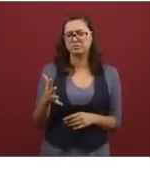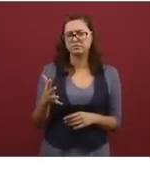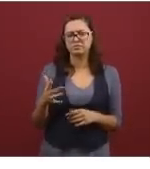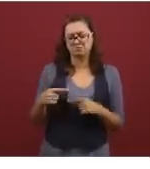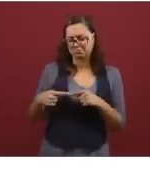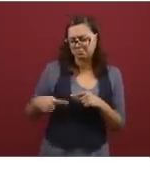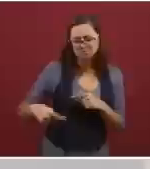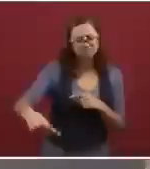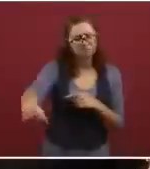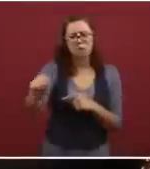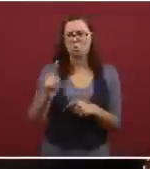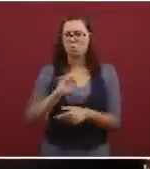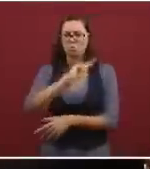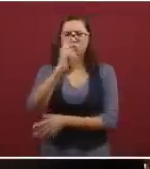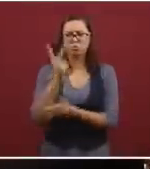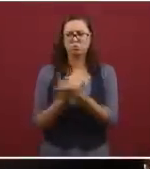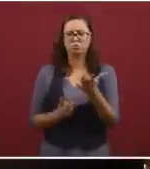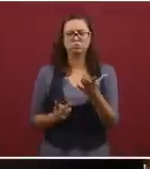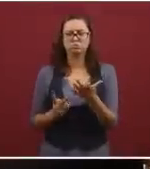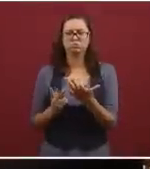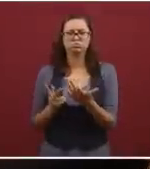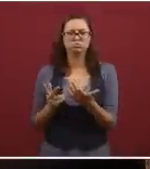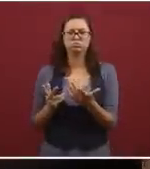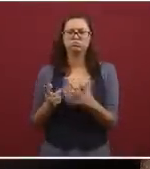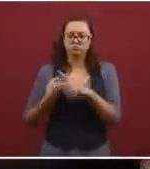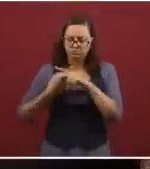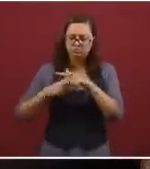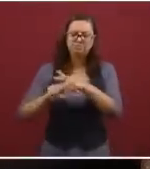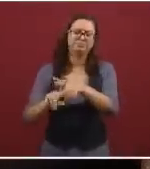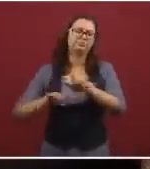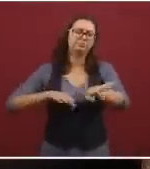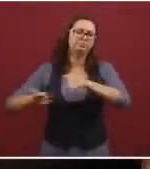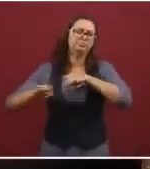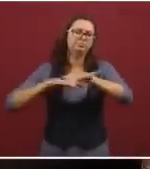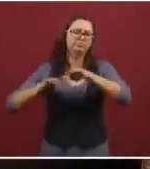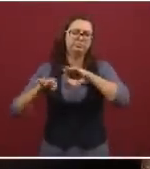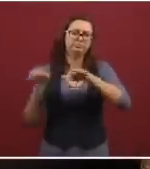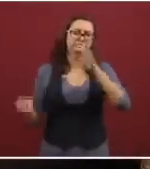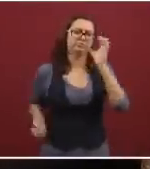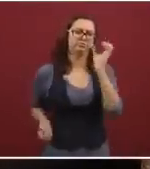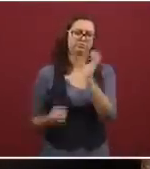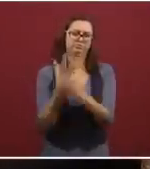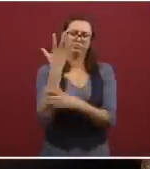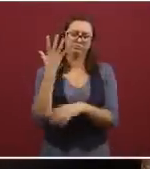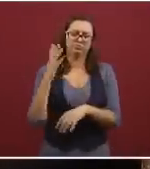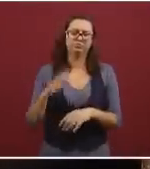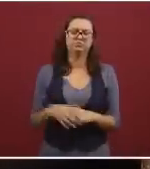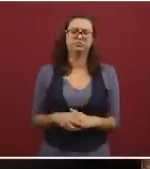programa que tenemos de que van a entrar en producción estos campos. Por eso estamos